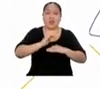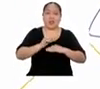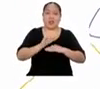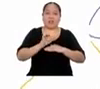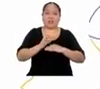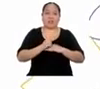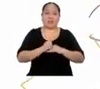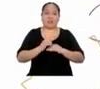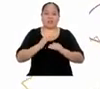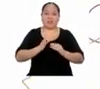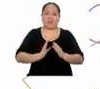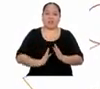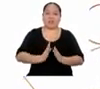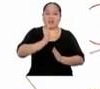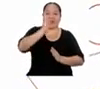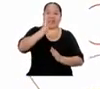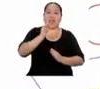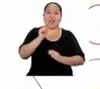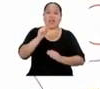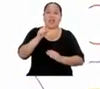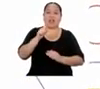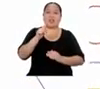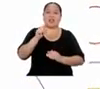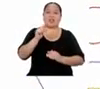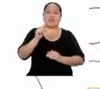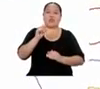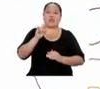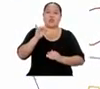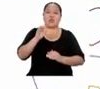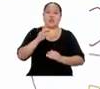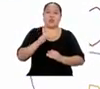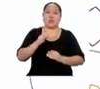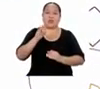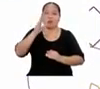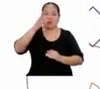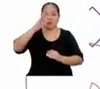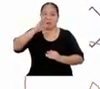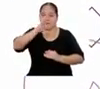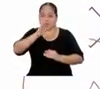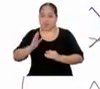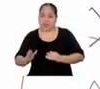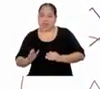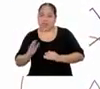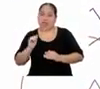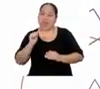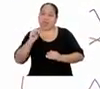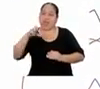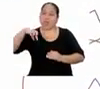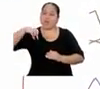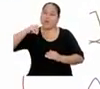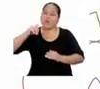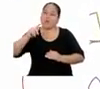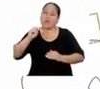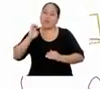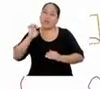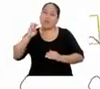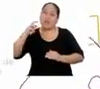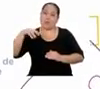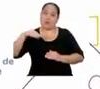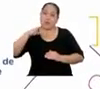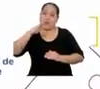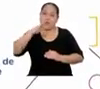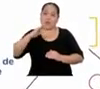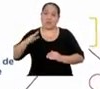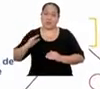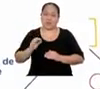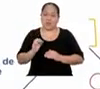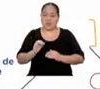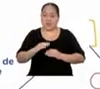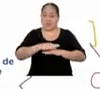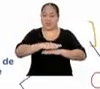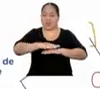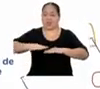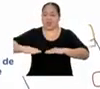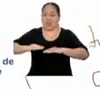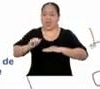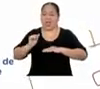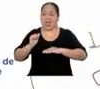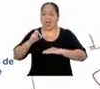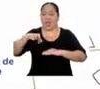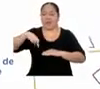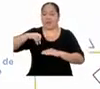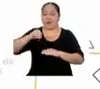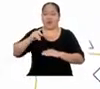está la altura. Luego tenemos la apotema de la pirámide. Y finalmente la apotema de la